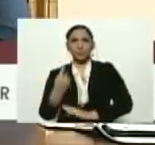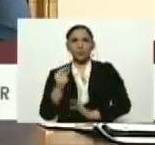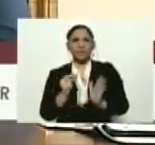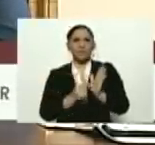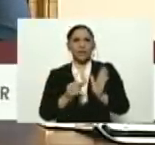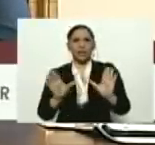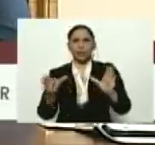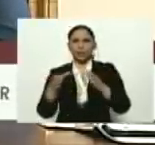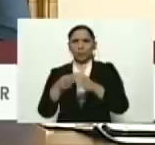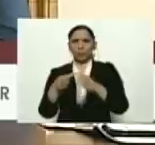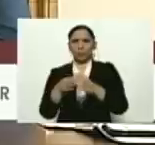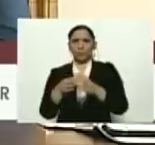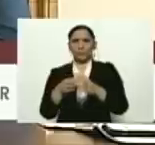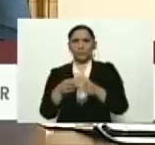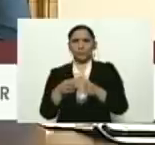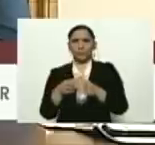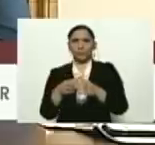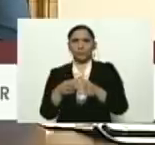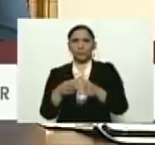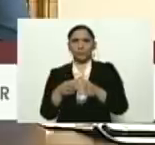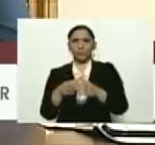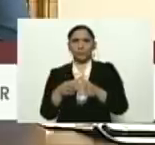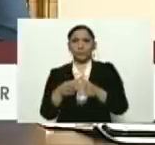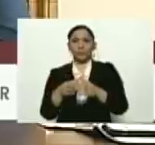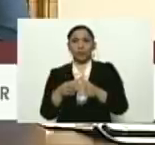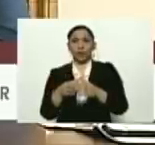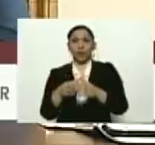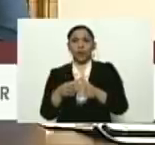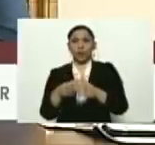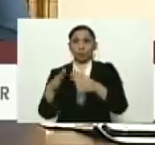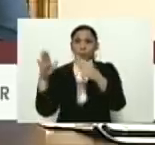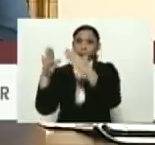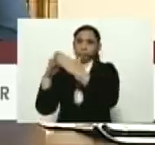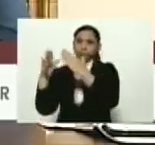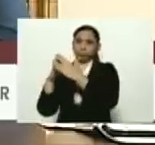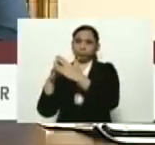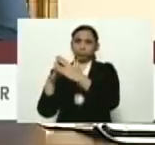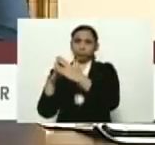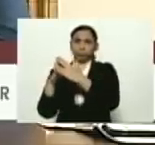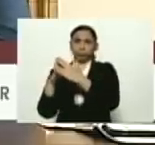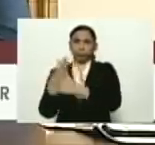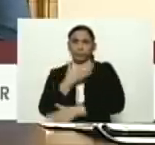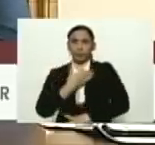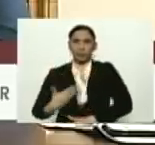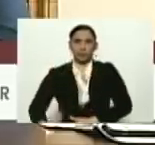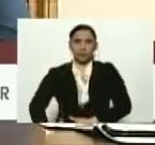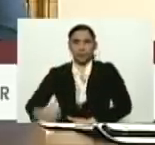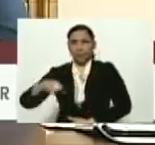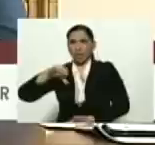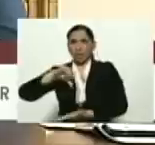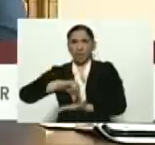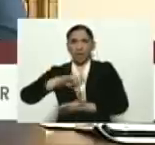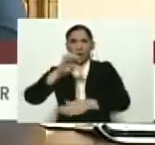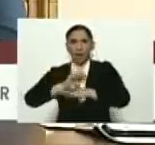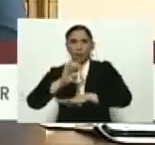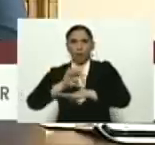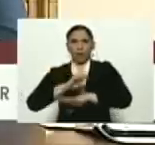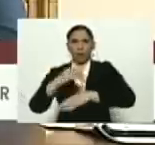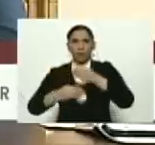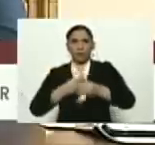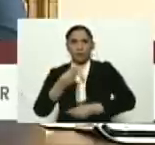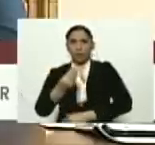una reunión en el Palacio Presidencial de Carondelet, en Quito, le hicieron una